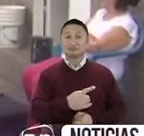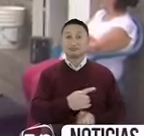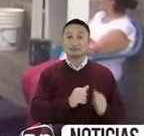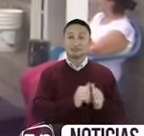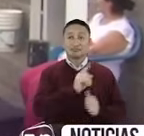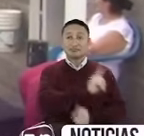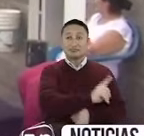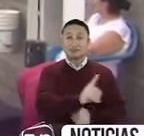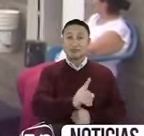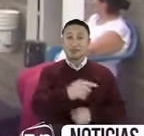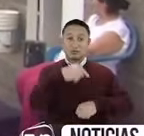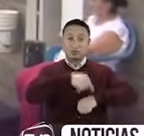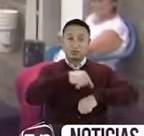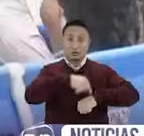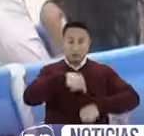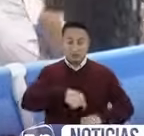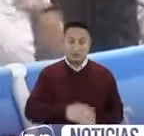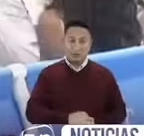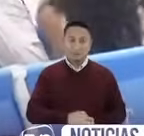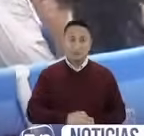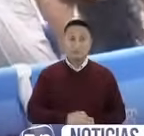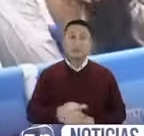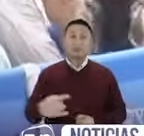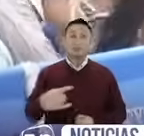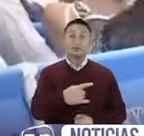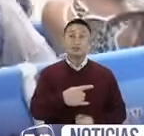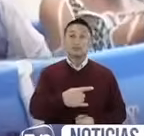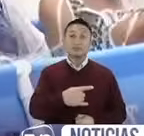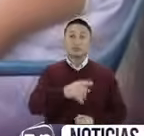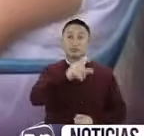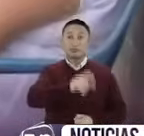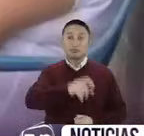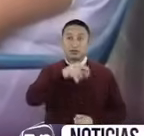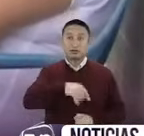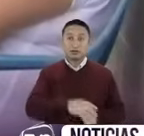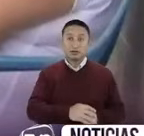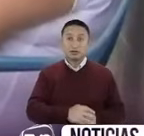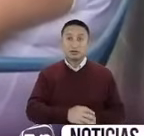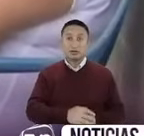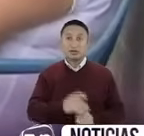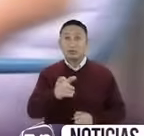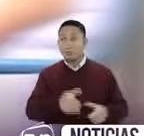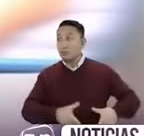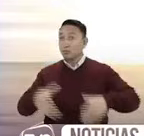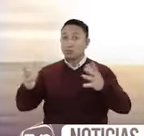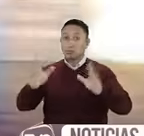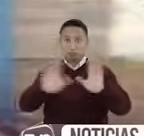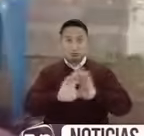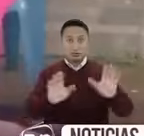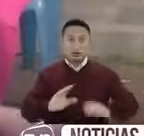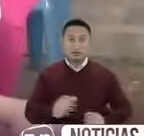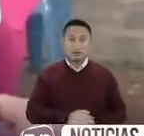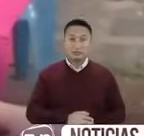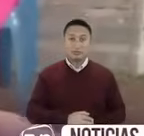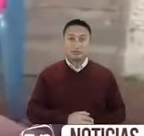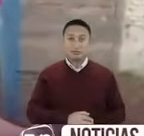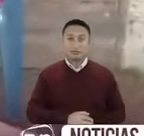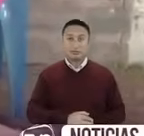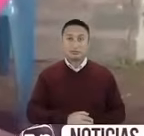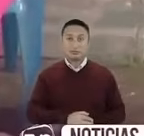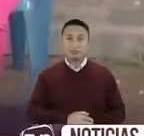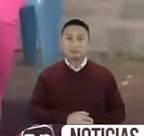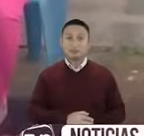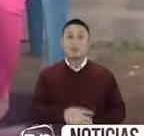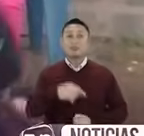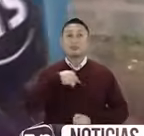horario. Cuando se bañan, nadie puede andar mojando a la gente. Tengo dos hermanas que son gemelas. ¿Y a